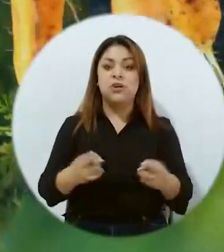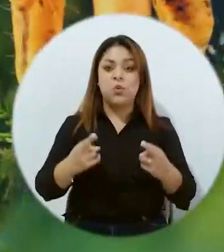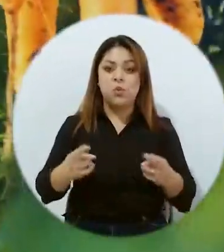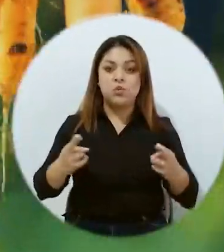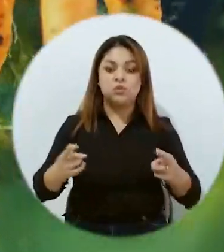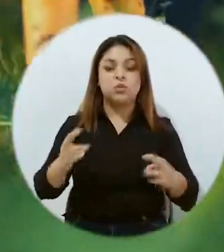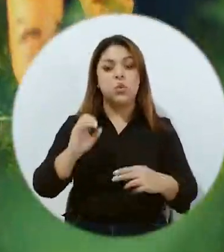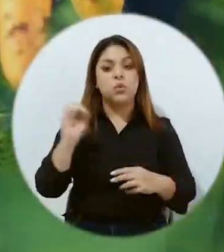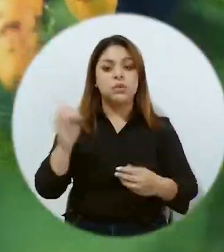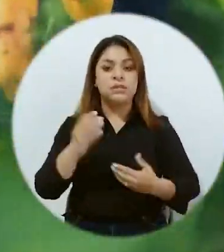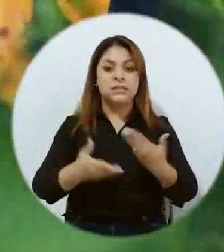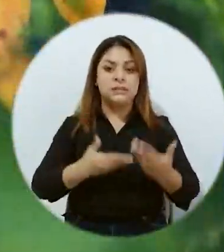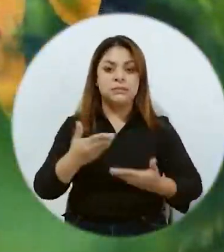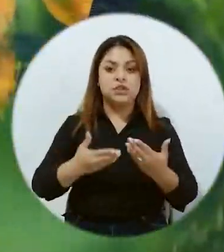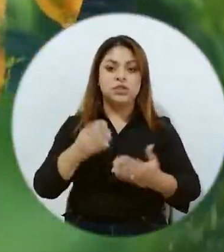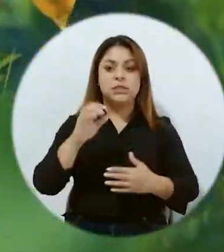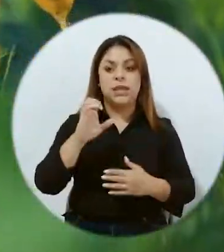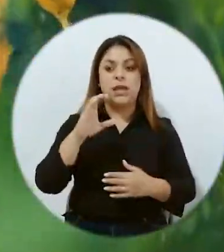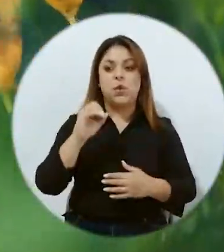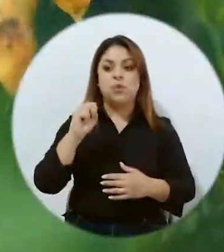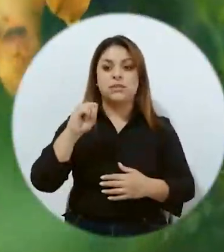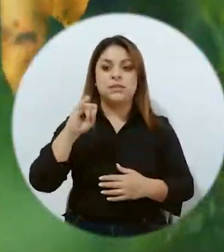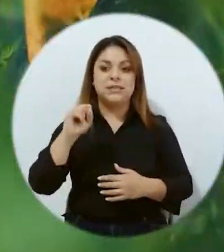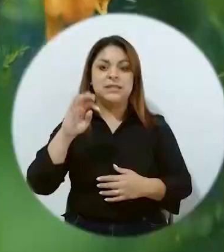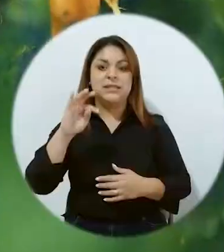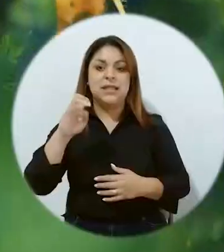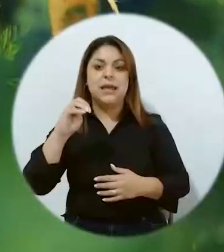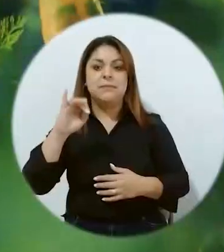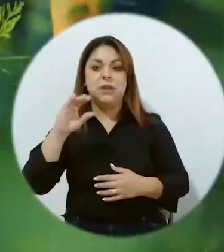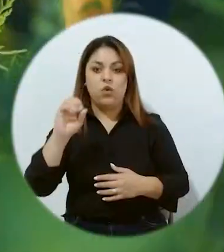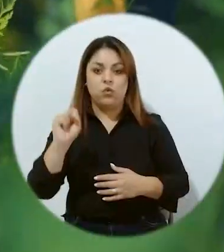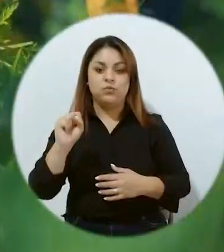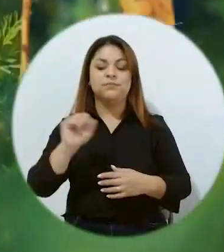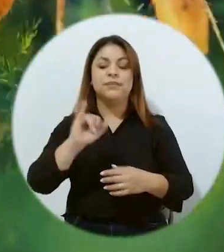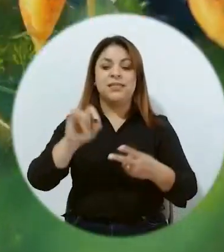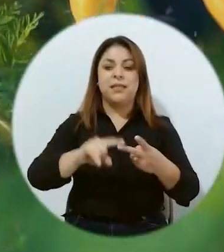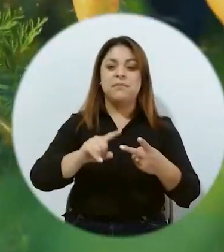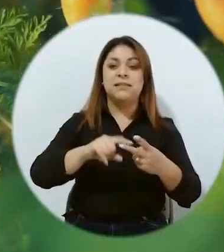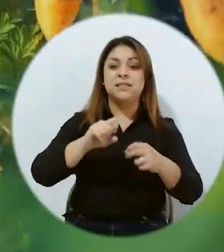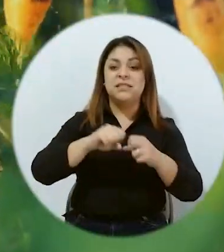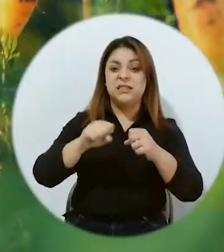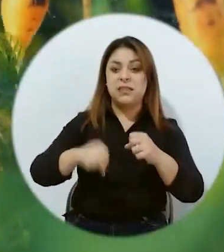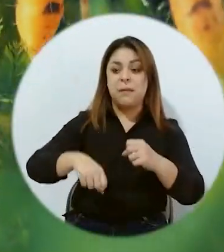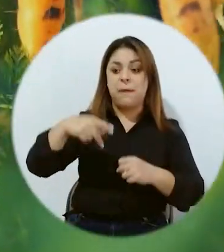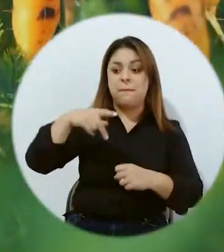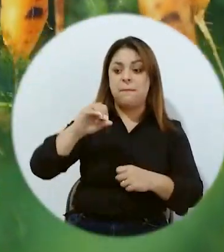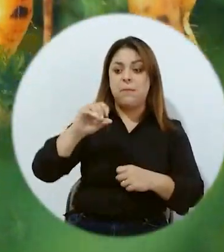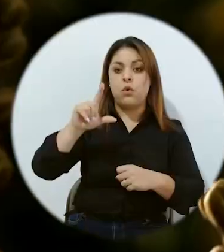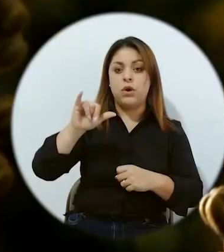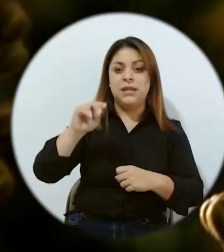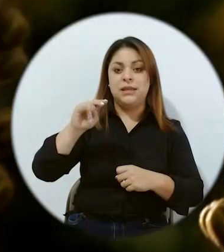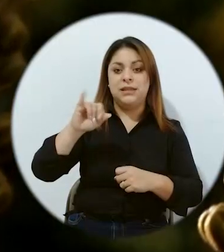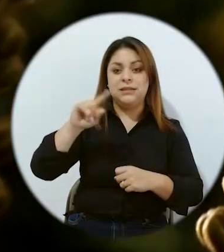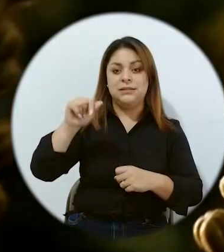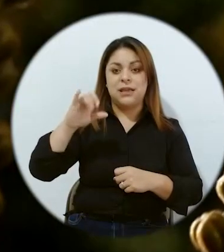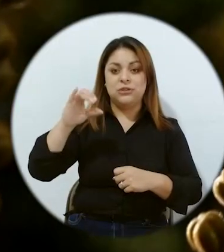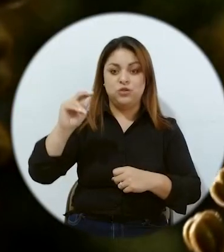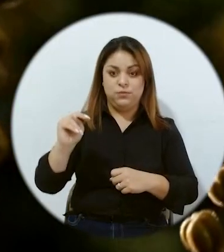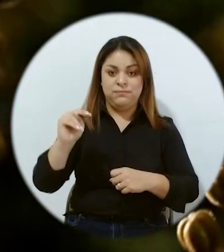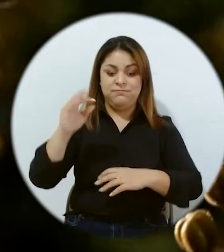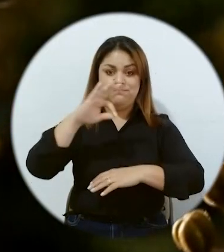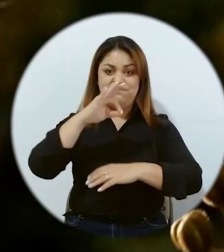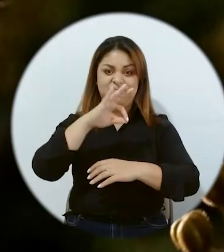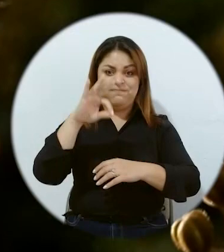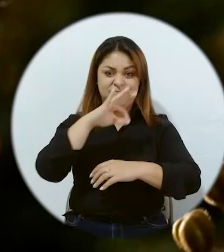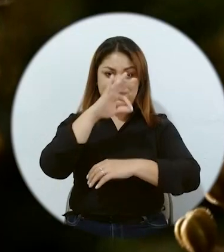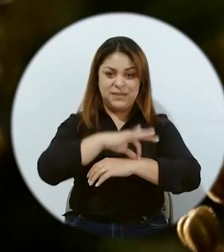de estos recursos o servicios ecosistémicos clave, ¿verdad? El tema de la polinización, por ejemplo, que es